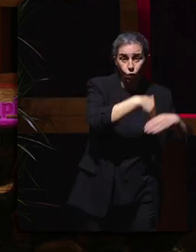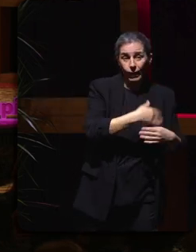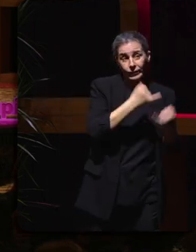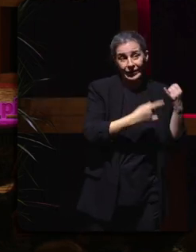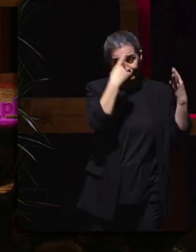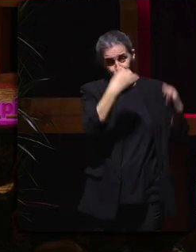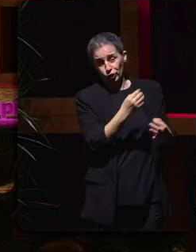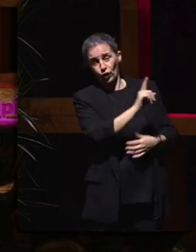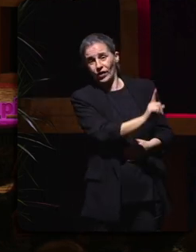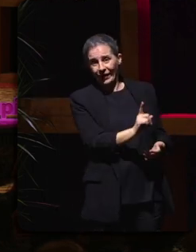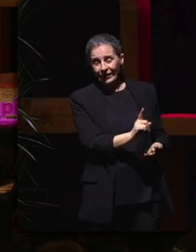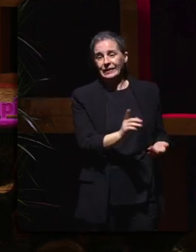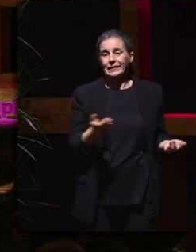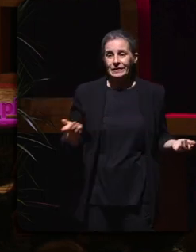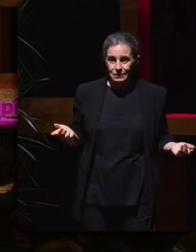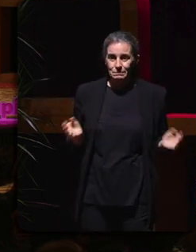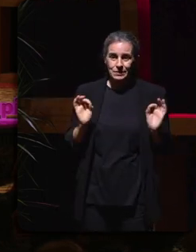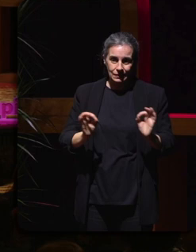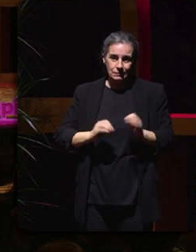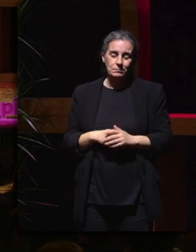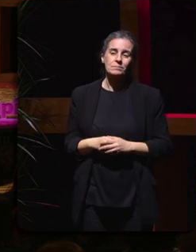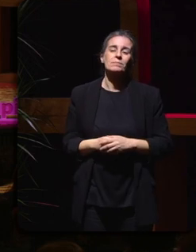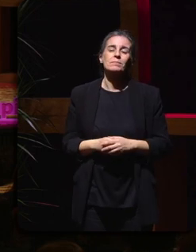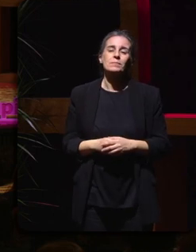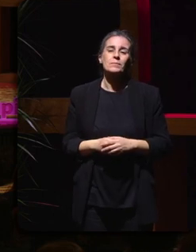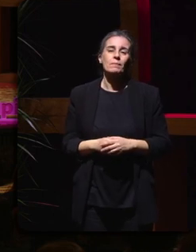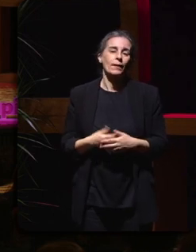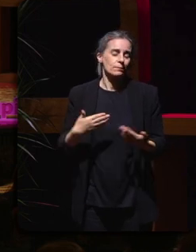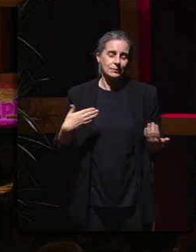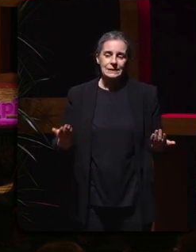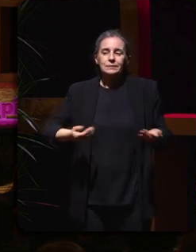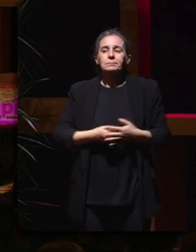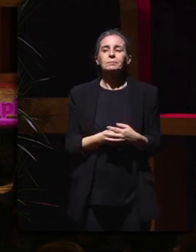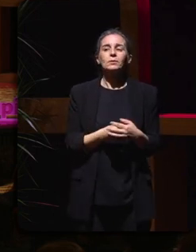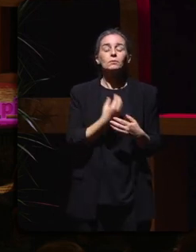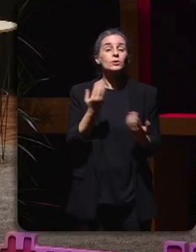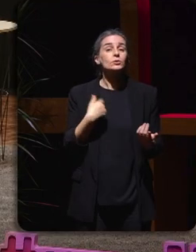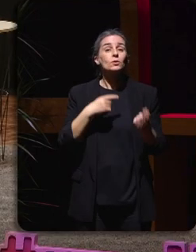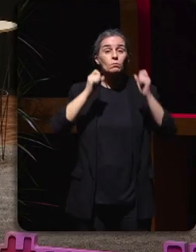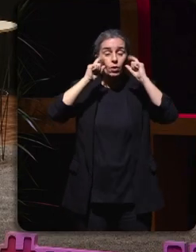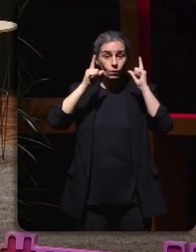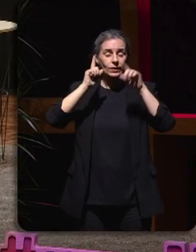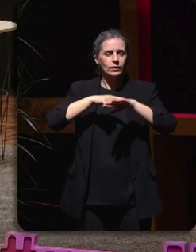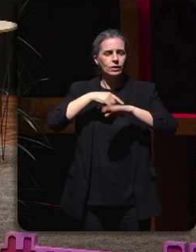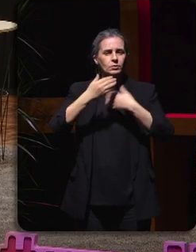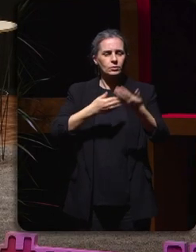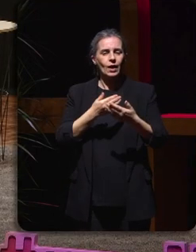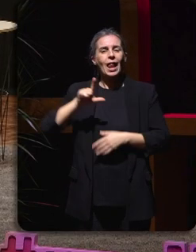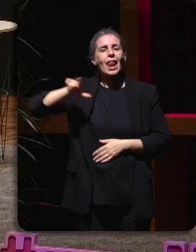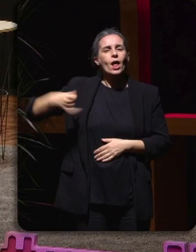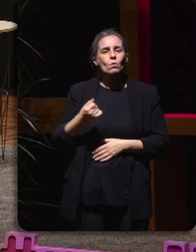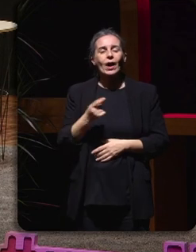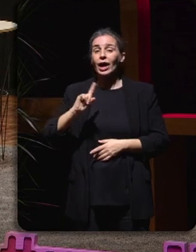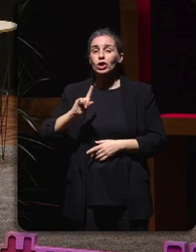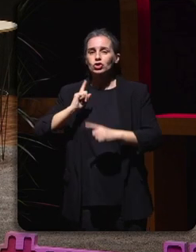estamos haciendo una niña mayor o menor igual que la hora pues pues no pasa nada no El caso es que yo me he dado cuenta con el paso del tiempo que el lenguaje no